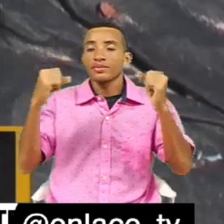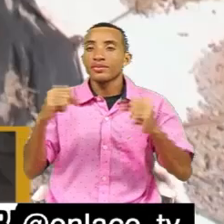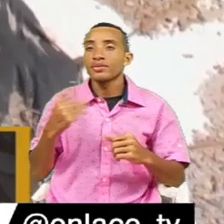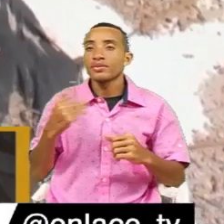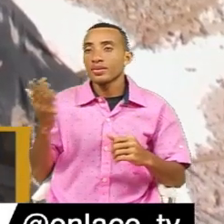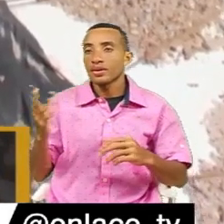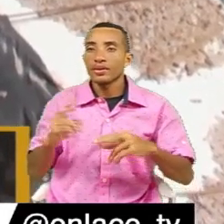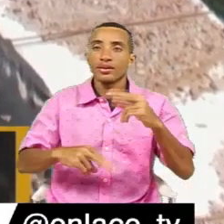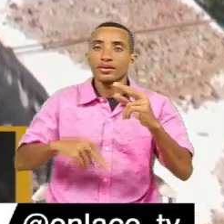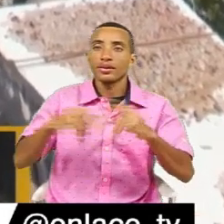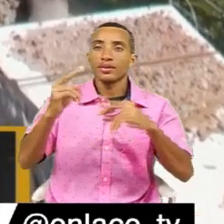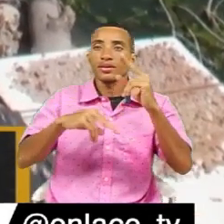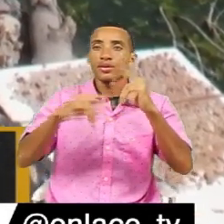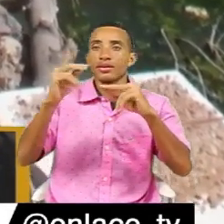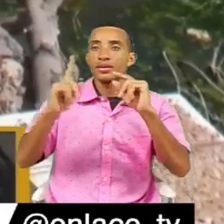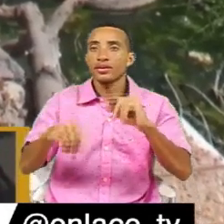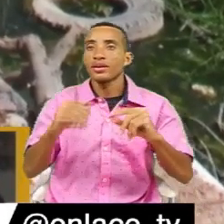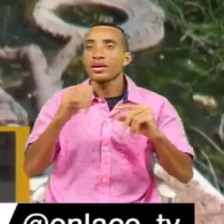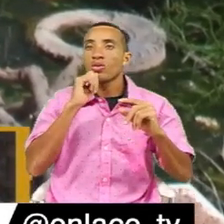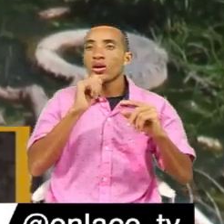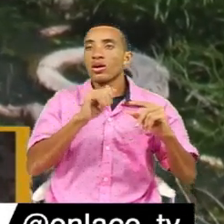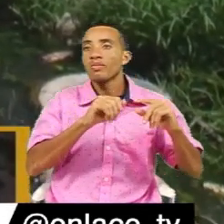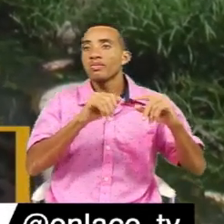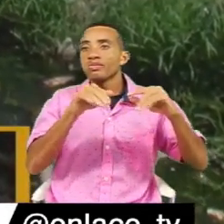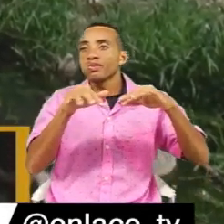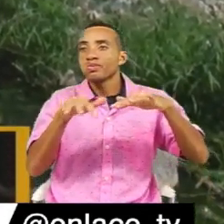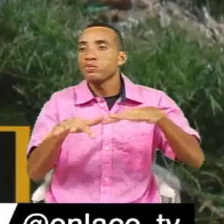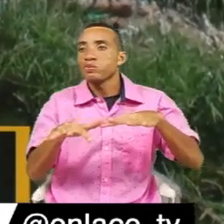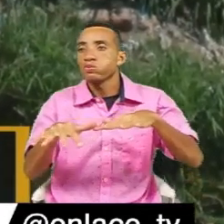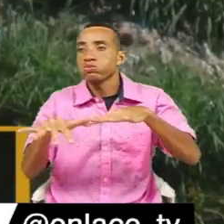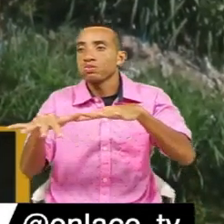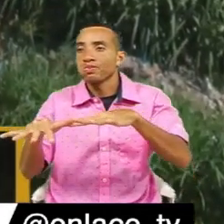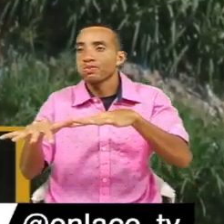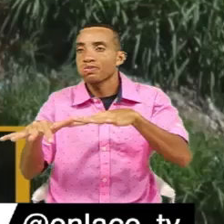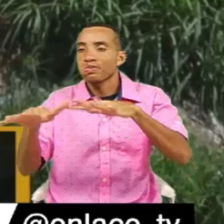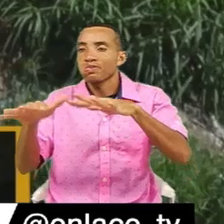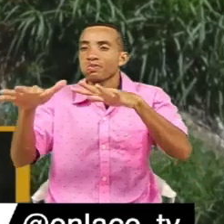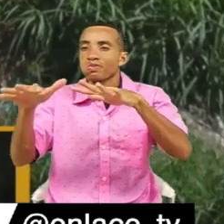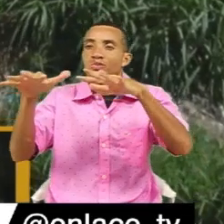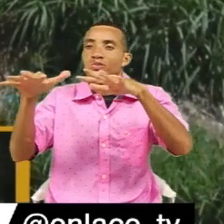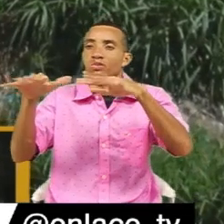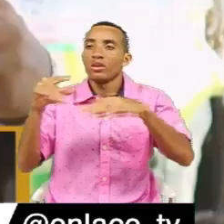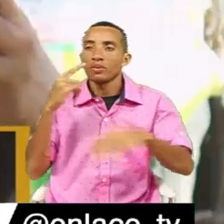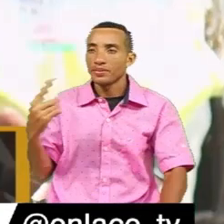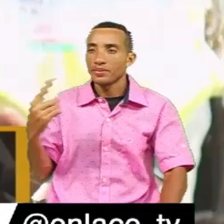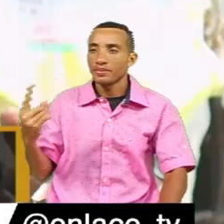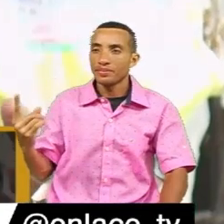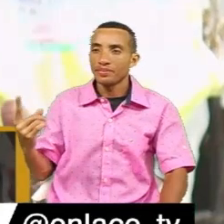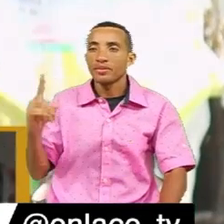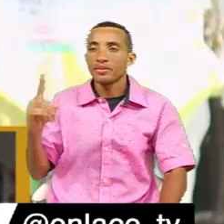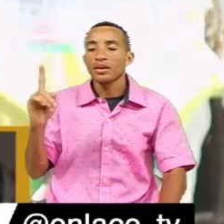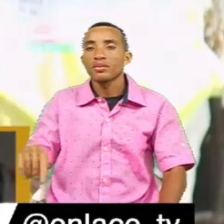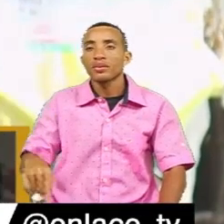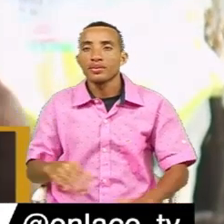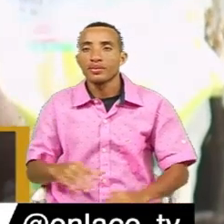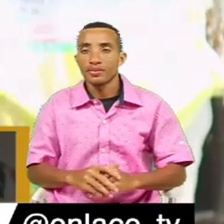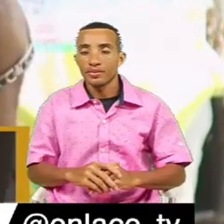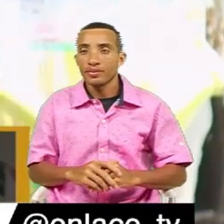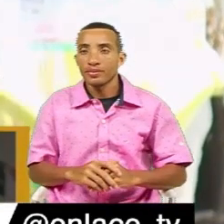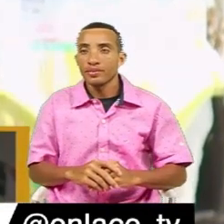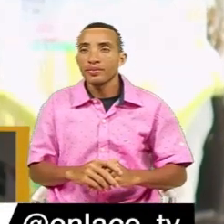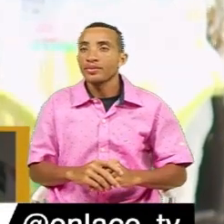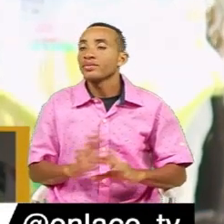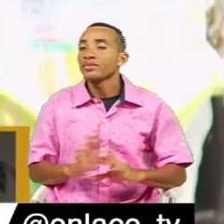la construcción se nos hizo aquí una charca de agua, que como lo están viendo es un pozo